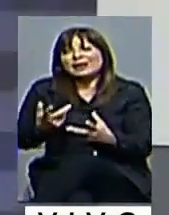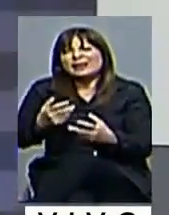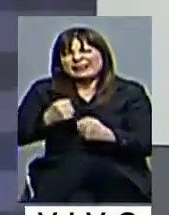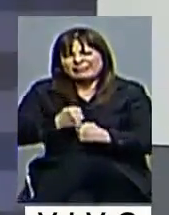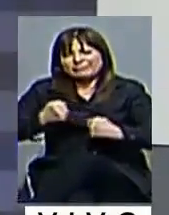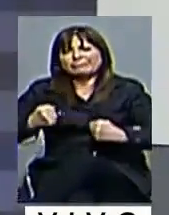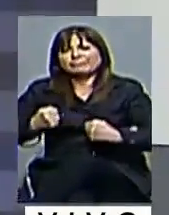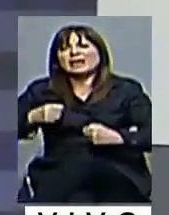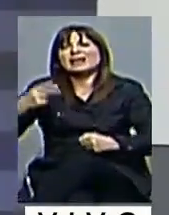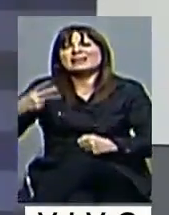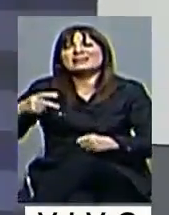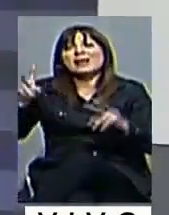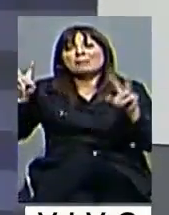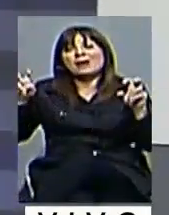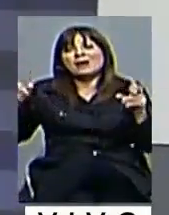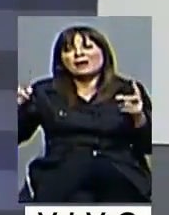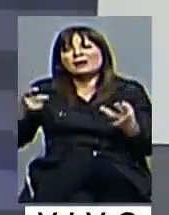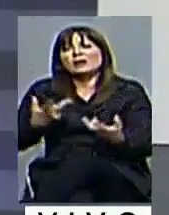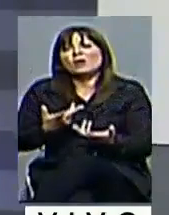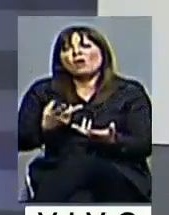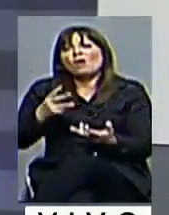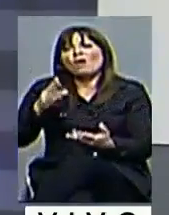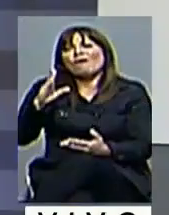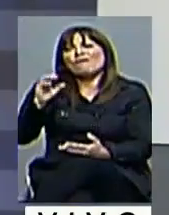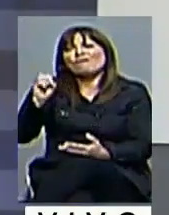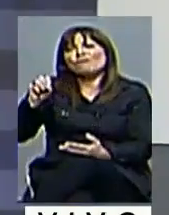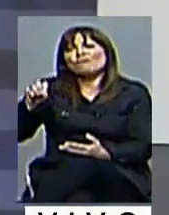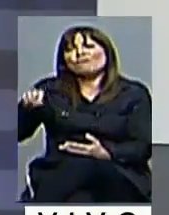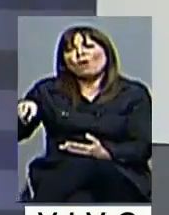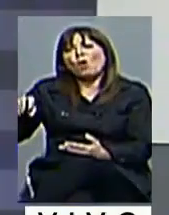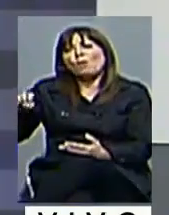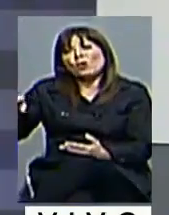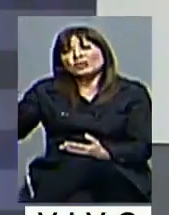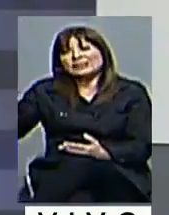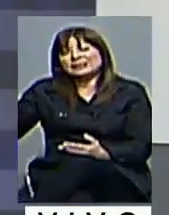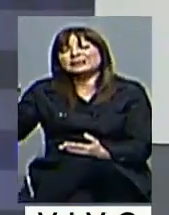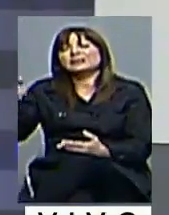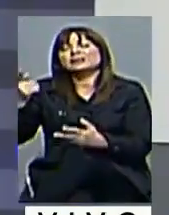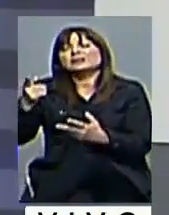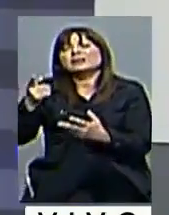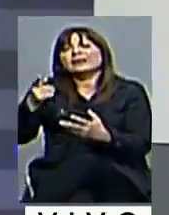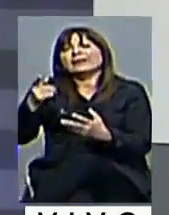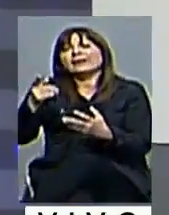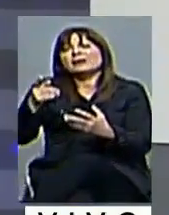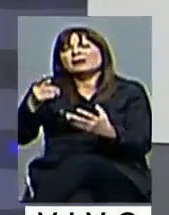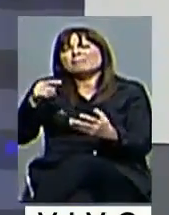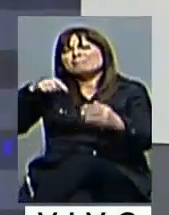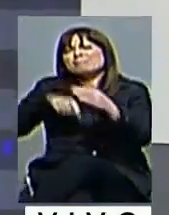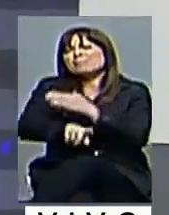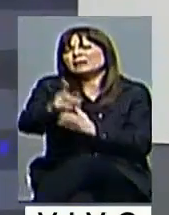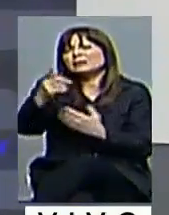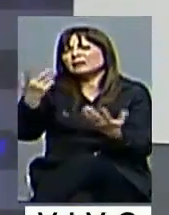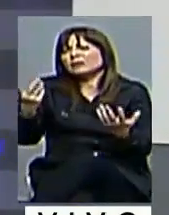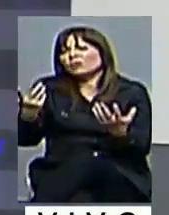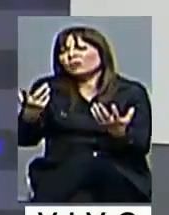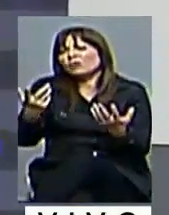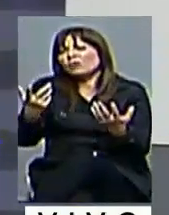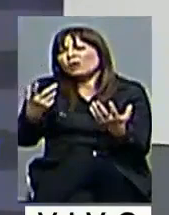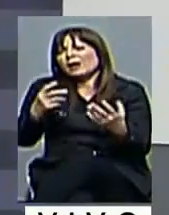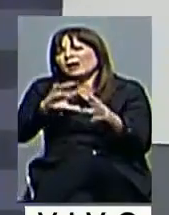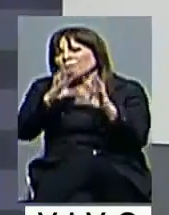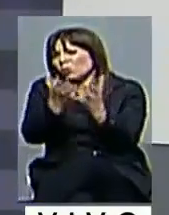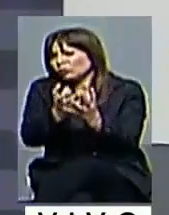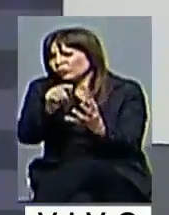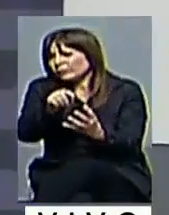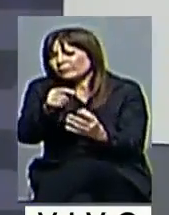temas valóricos, a mí me parece que Vópoli tiene una ventaja para conversar con ellos, porque Vópoli se ha metido en ese mundo.